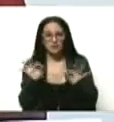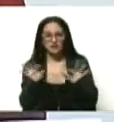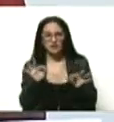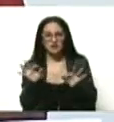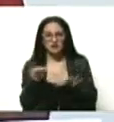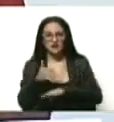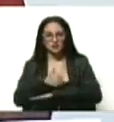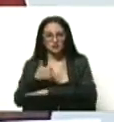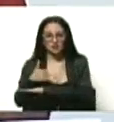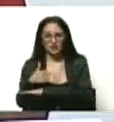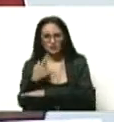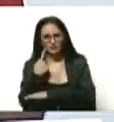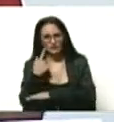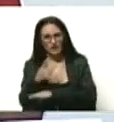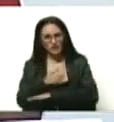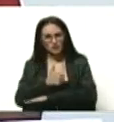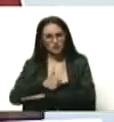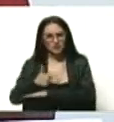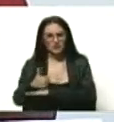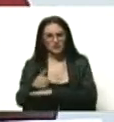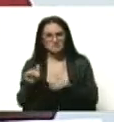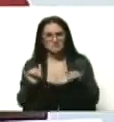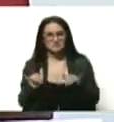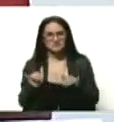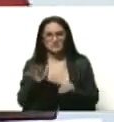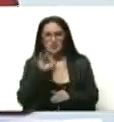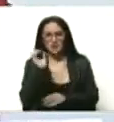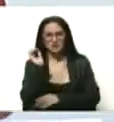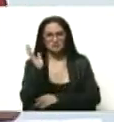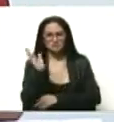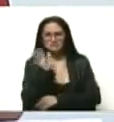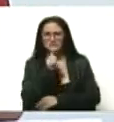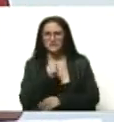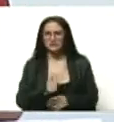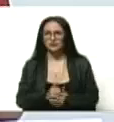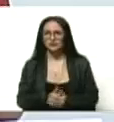las autoridades. Y cuando tú ves las autoridades son exactamente las mismas, no hay congreso, no hay nada.